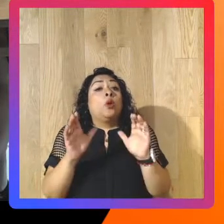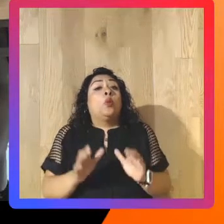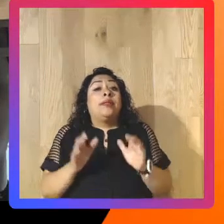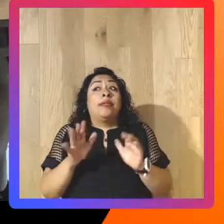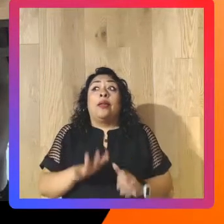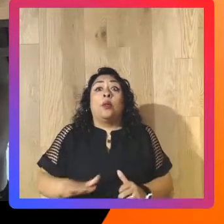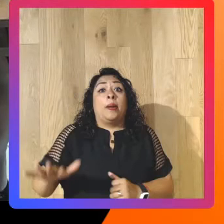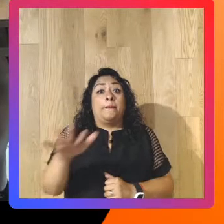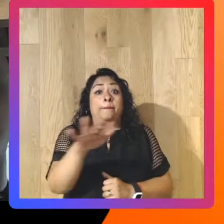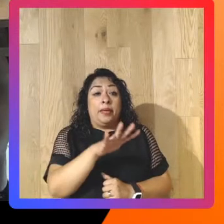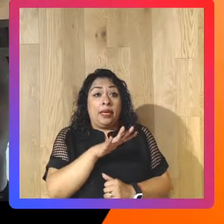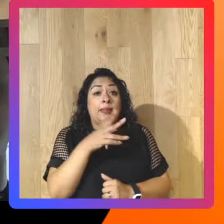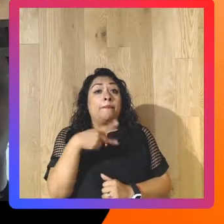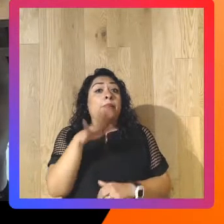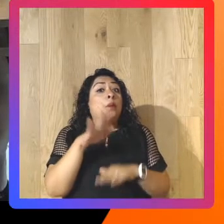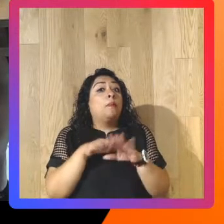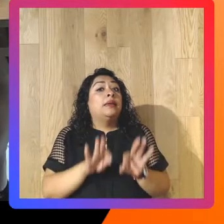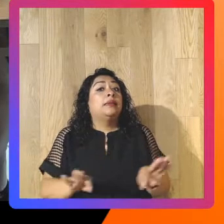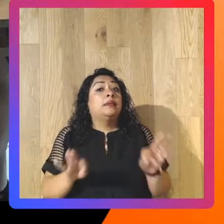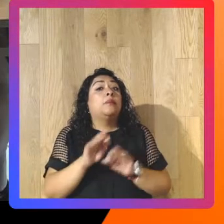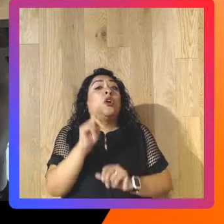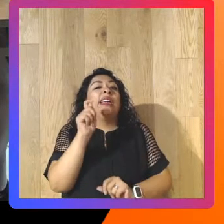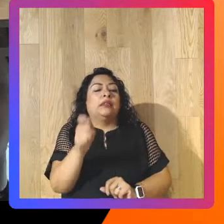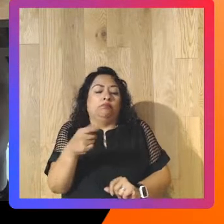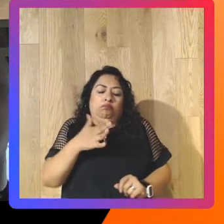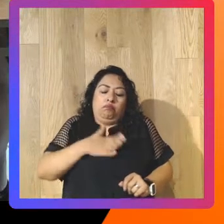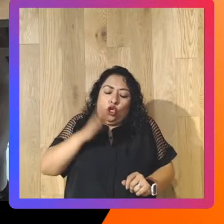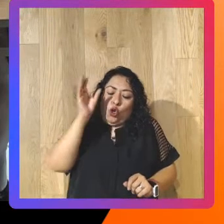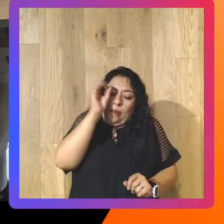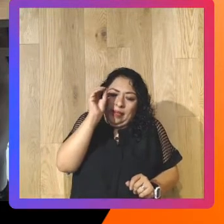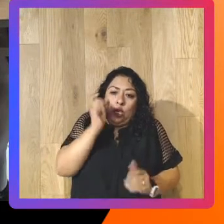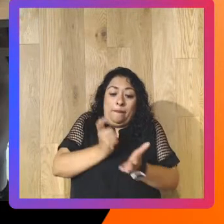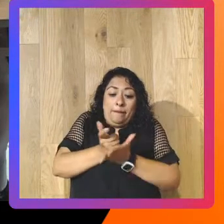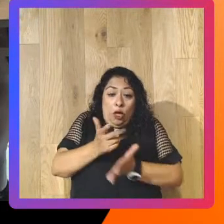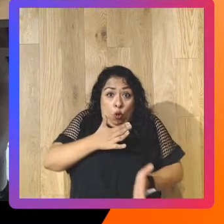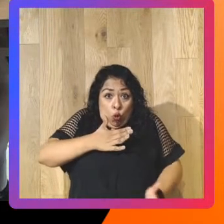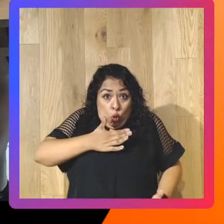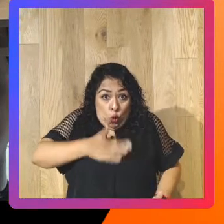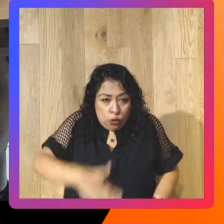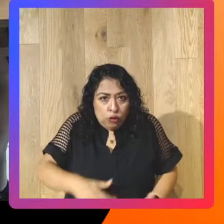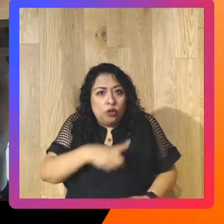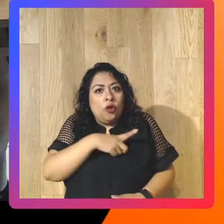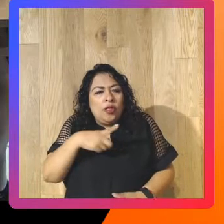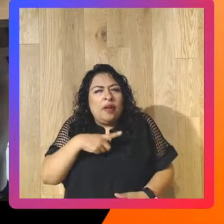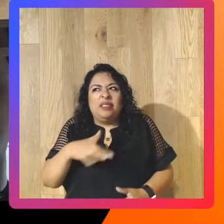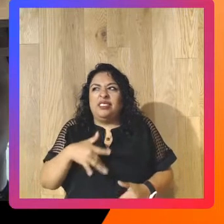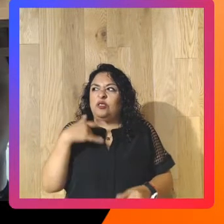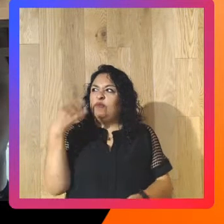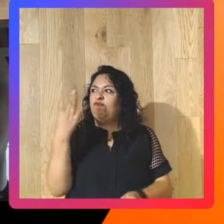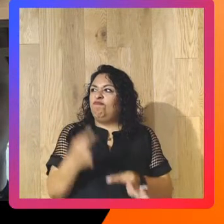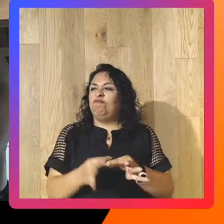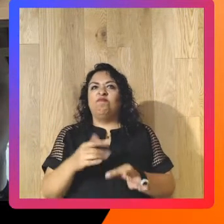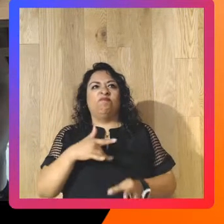medio ambiente. Pero sobre todo, considero que el salario digno debe dar esa satisfacción